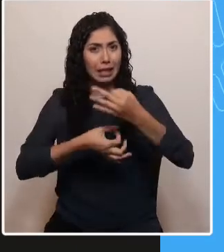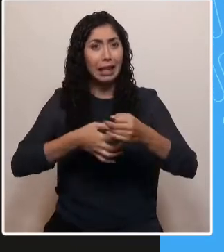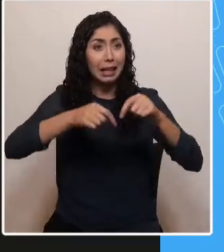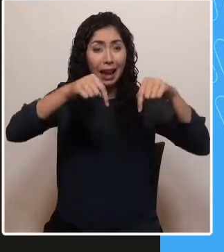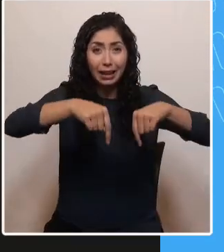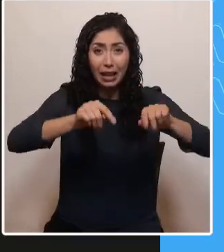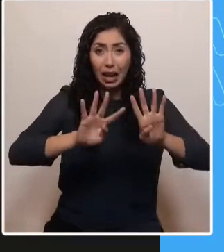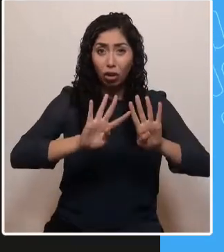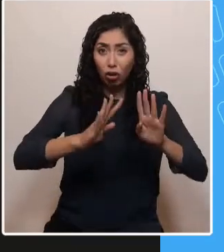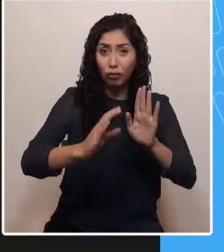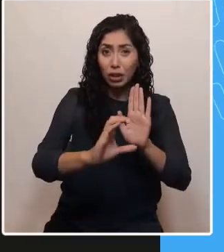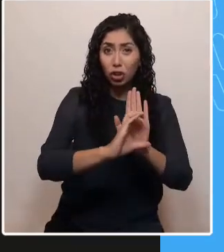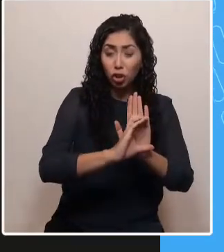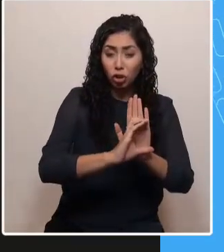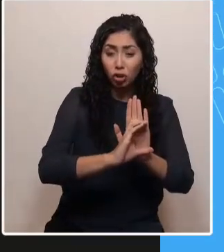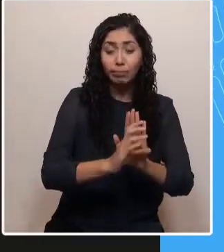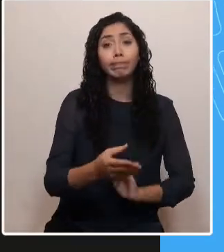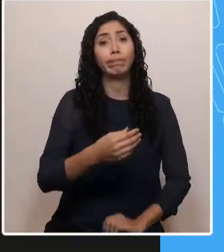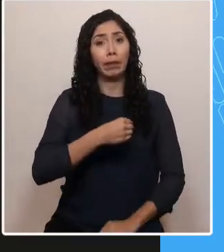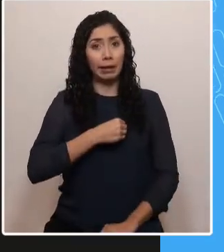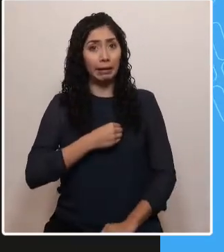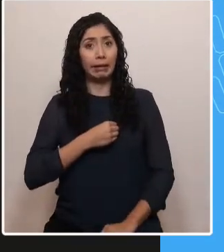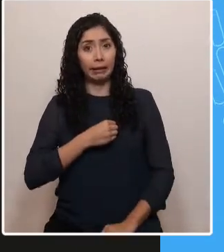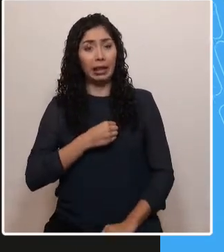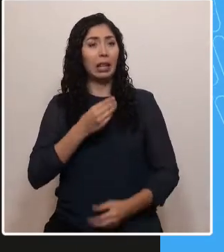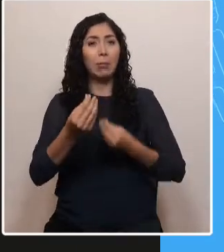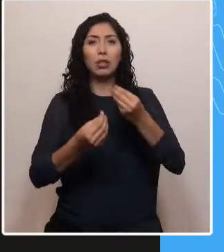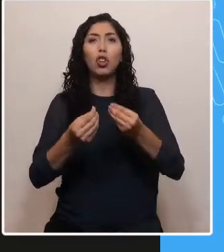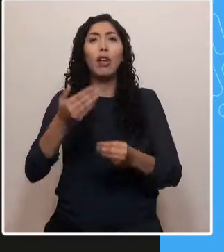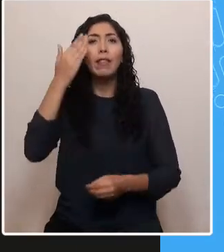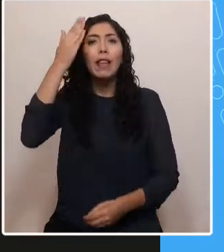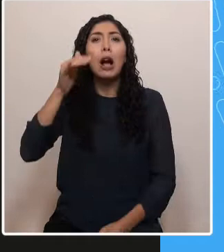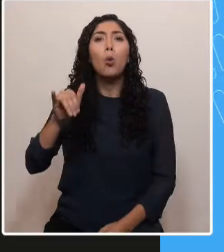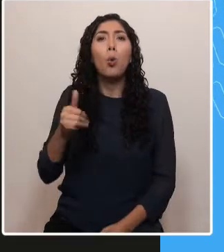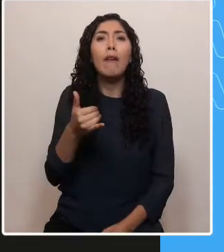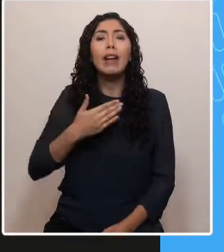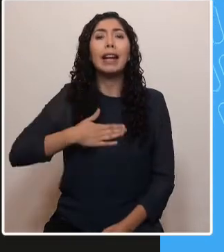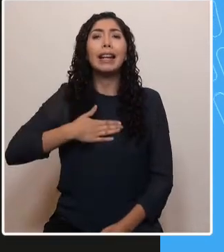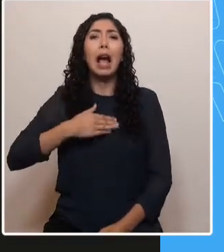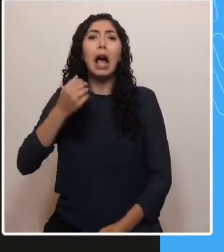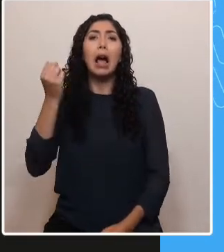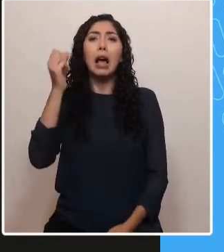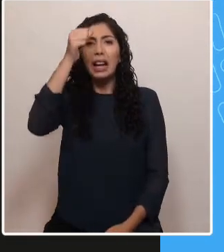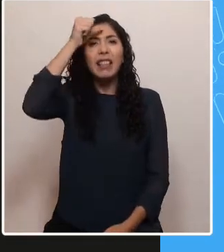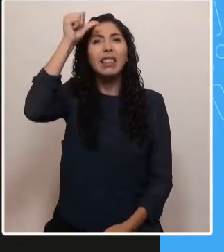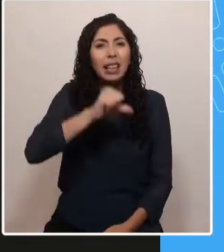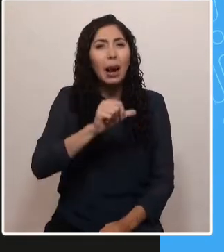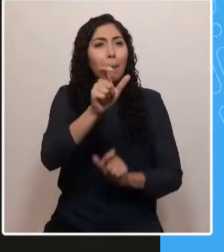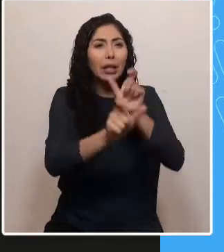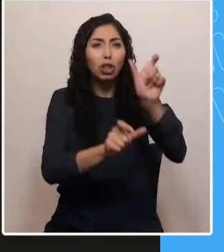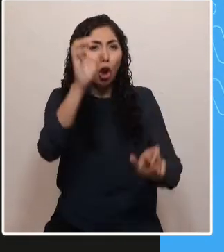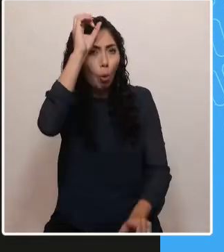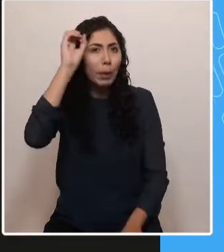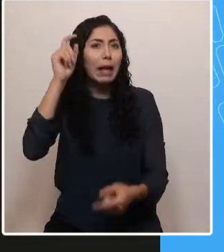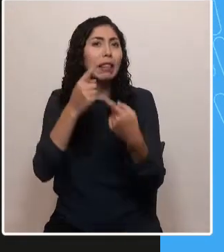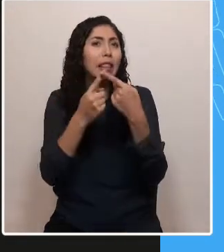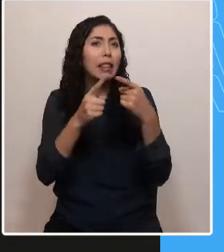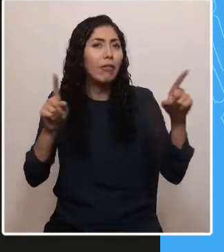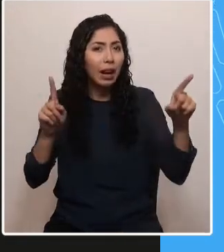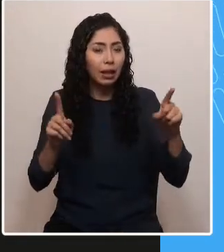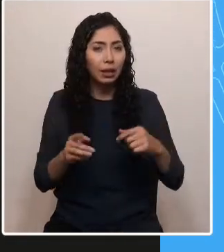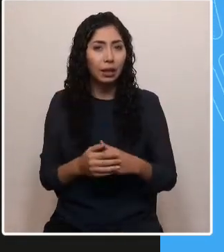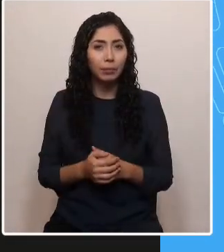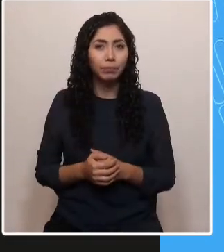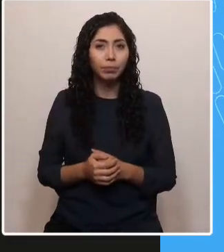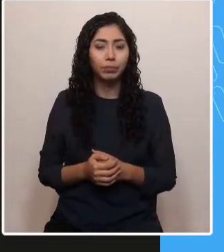ha sido el triste espectáculo que se dio el día jueves, que se pedía castigar a personas que pensaban distintas por haber votado en contra.